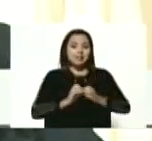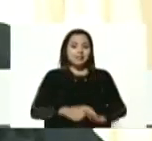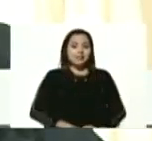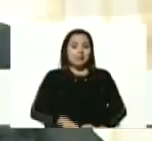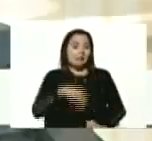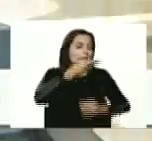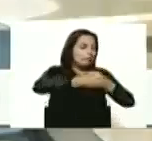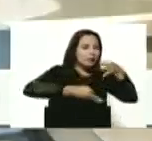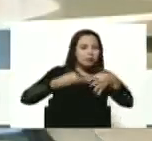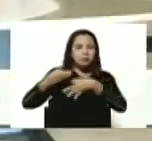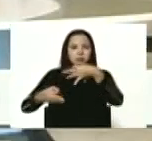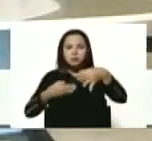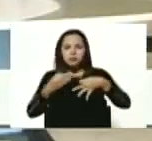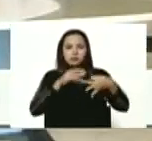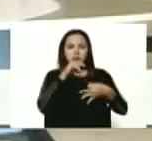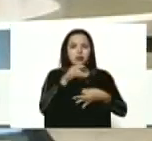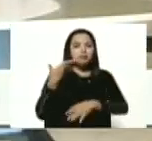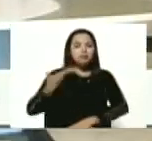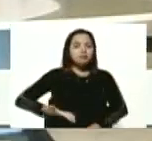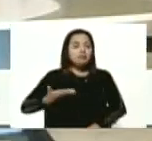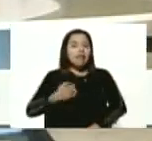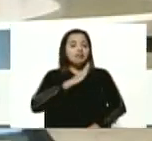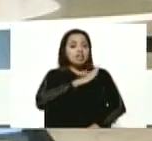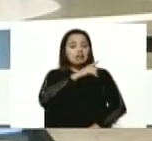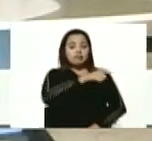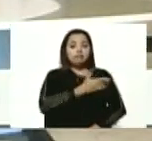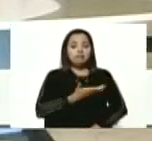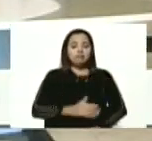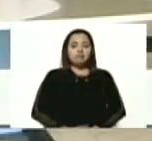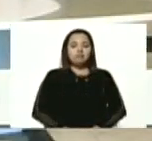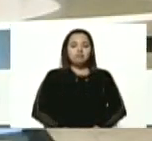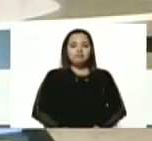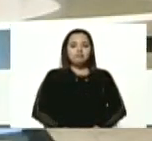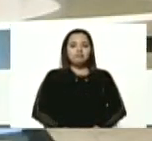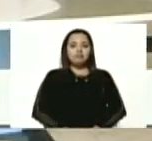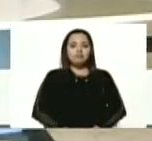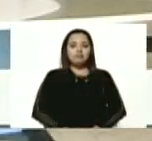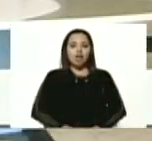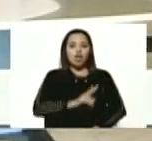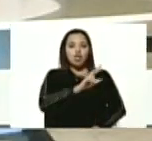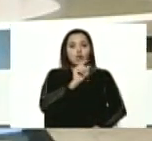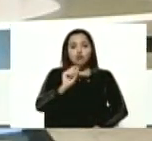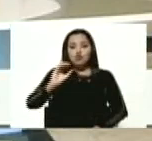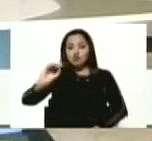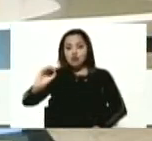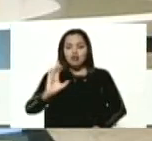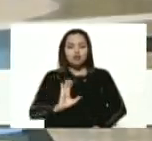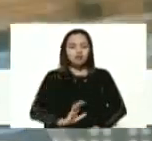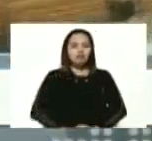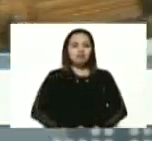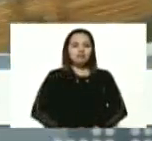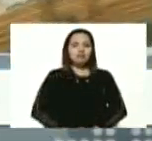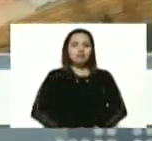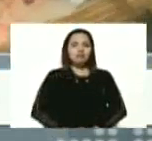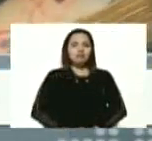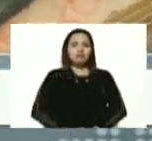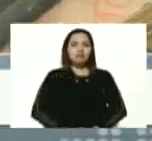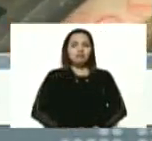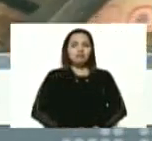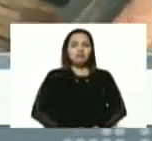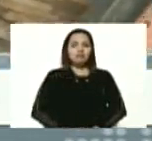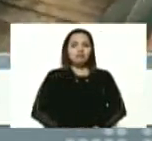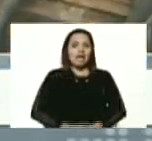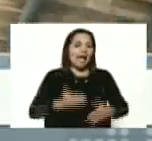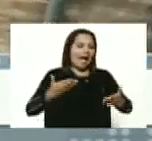Un programa moderno en ese sentido que tiene. Programa 2.0, le pones dos. Versia,